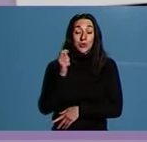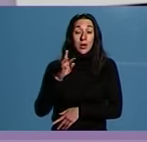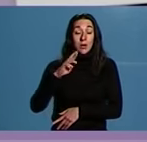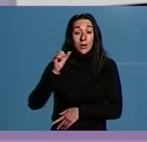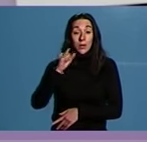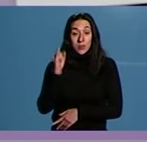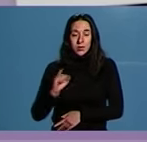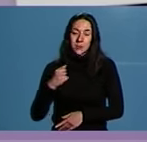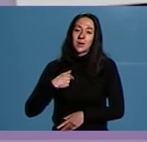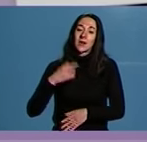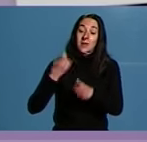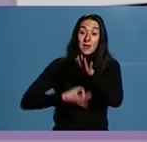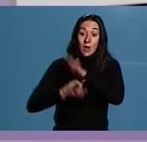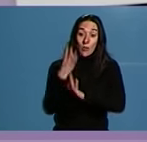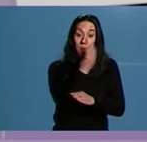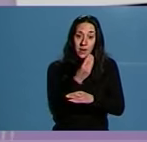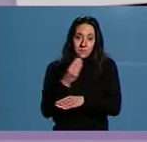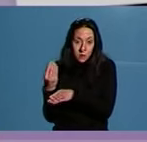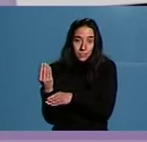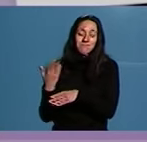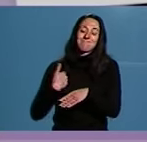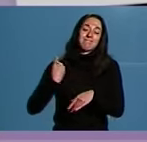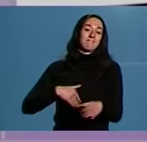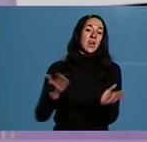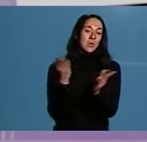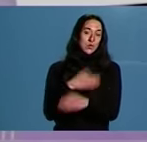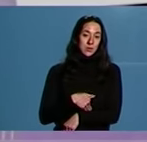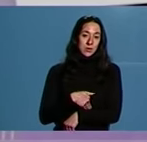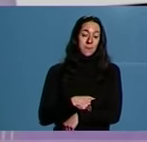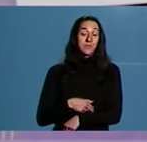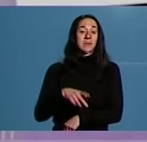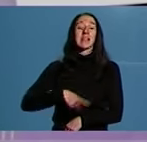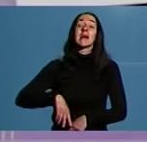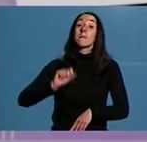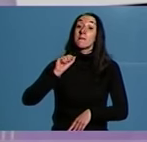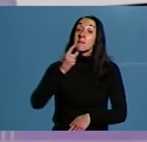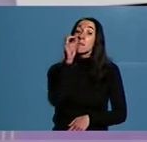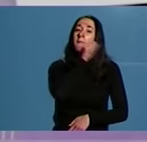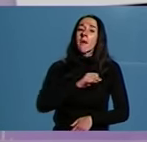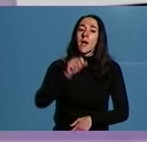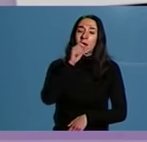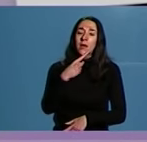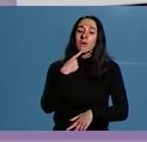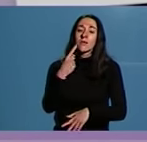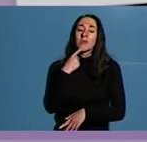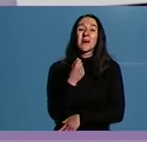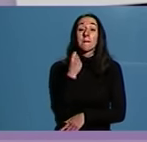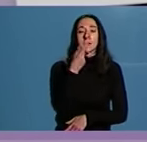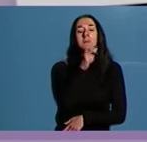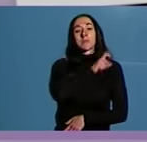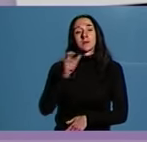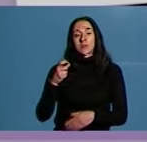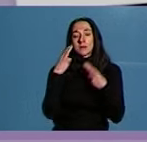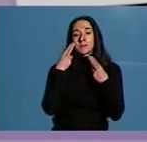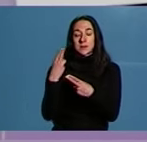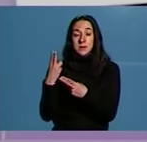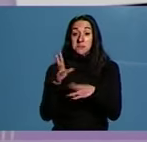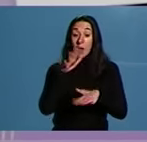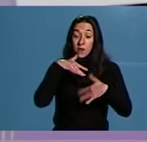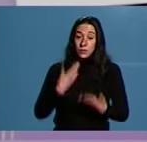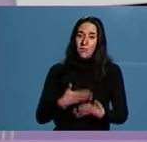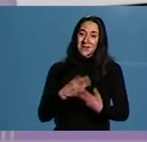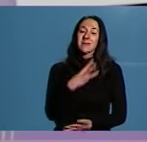a Ponte Festiva, o Belén xa foi visitada por máis de 2.000 persoas e agárdase que a finais de xanero supere as 30.000. Esta é unha